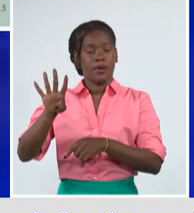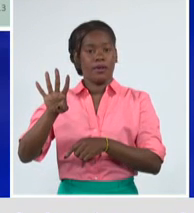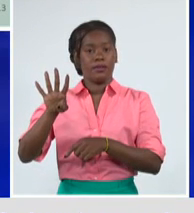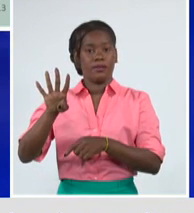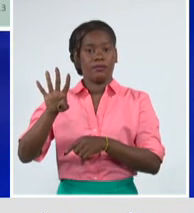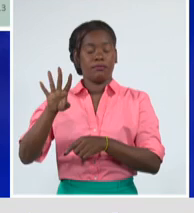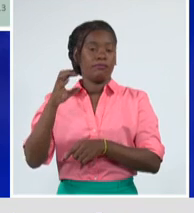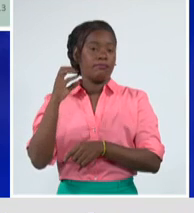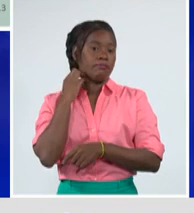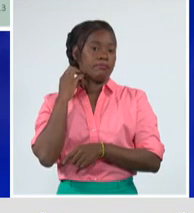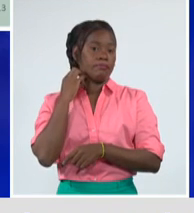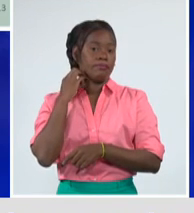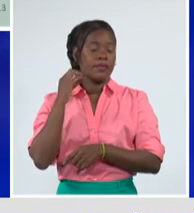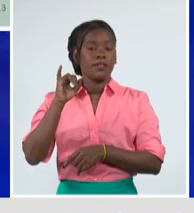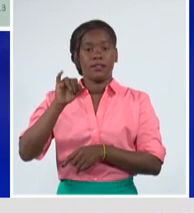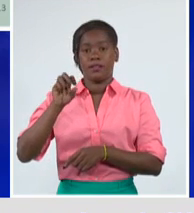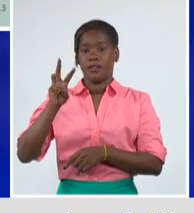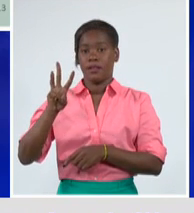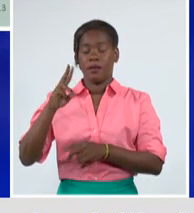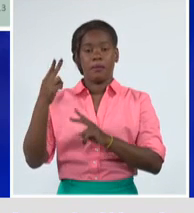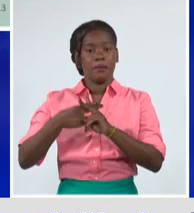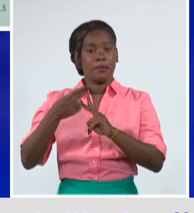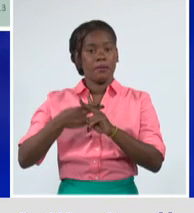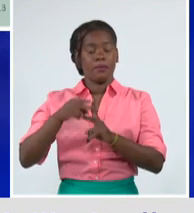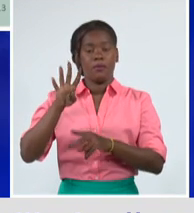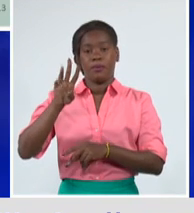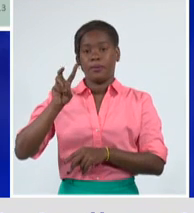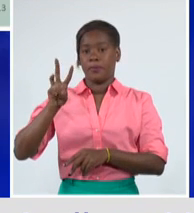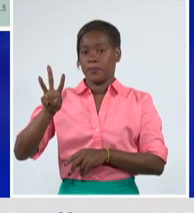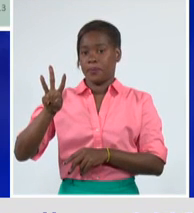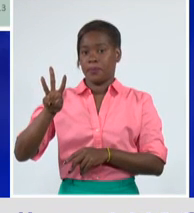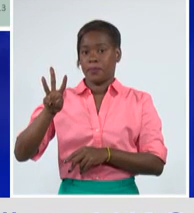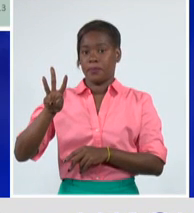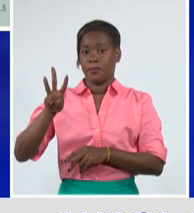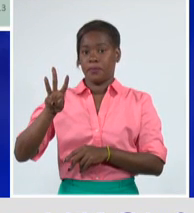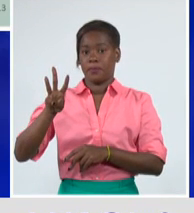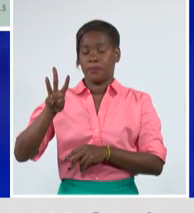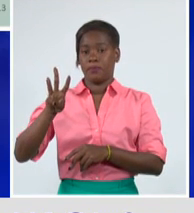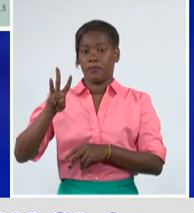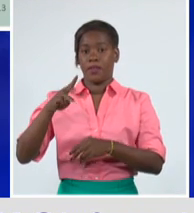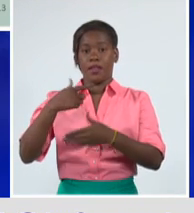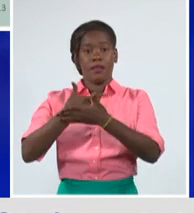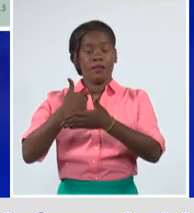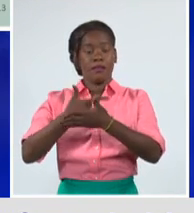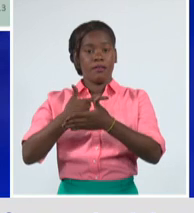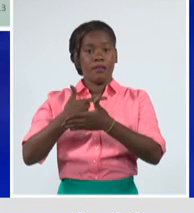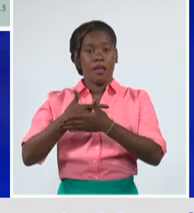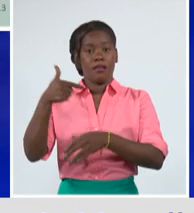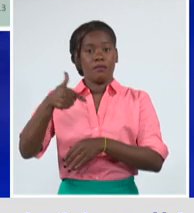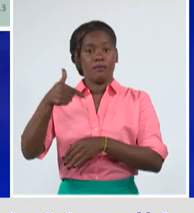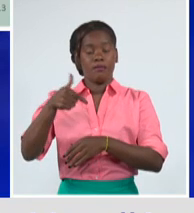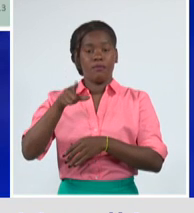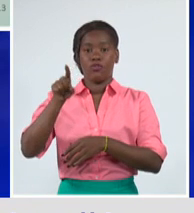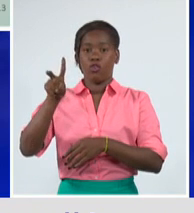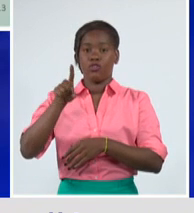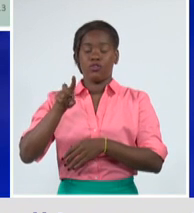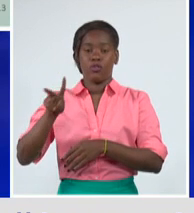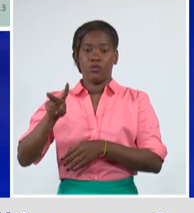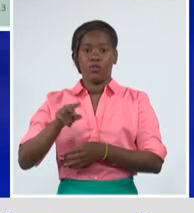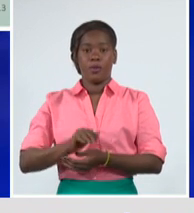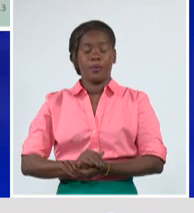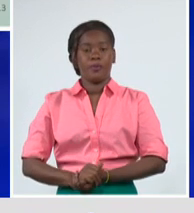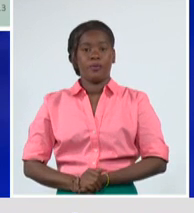Manzanillo 63, Bayamos 43, Yara y Jiguaní con 12 cada uno, Guisa 4 y